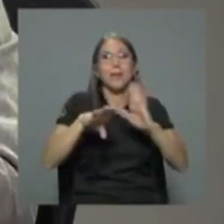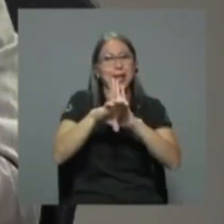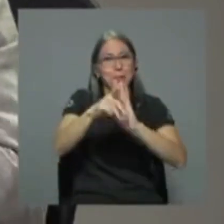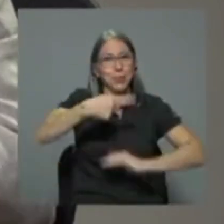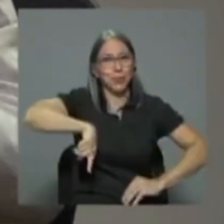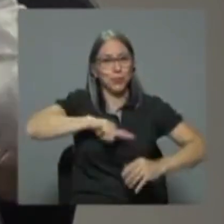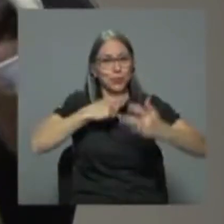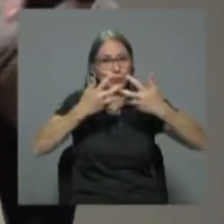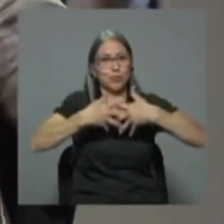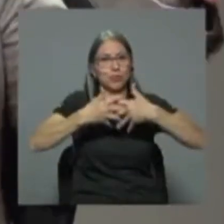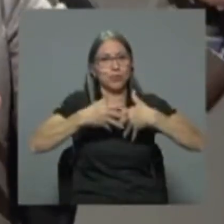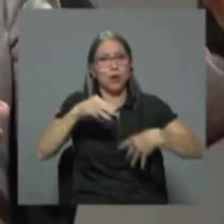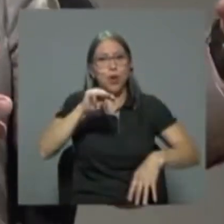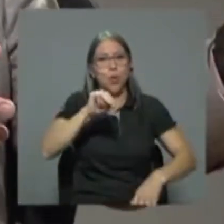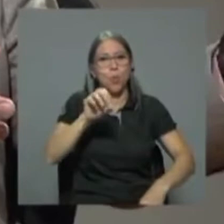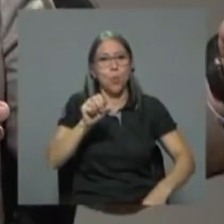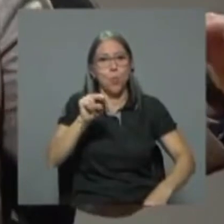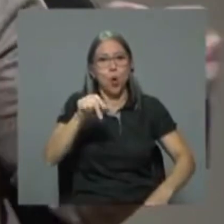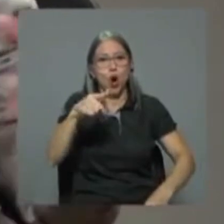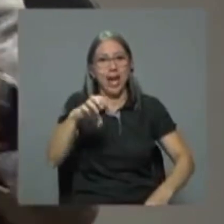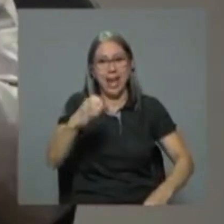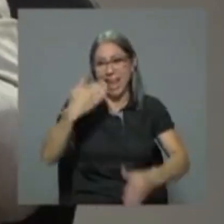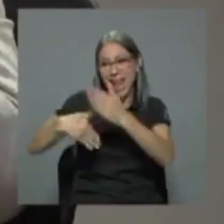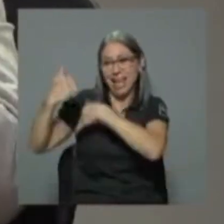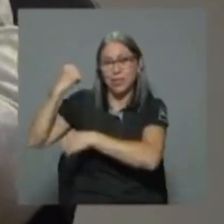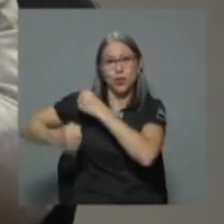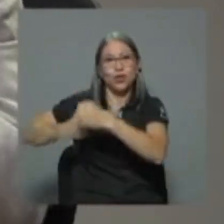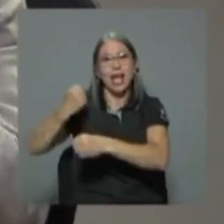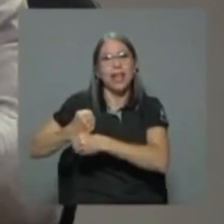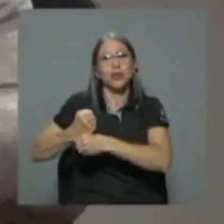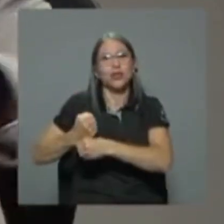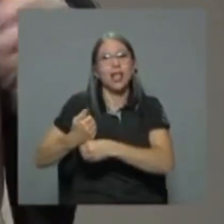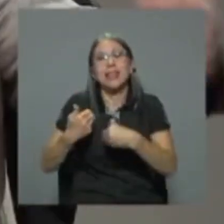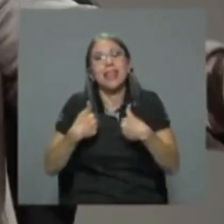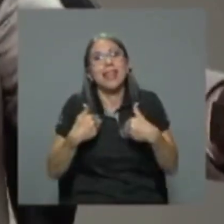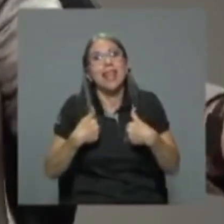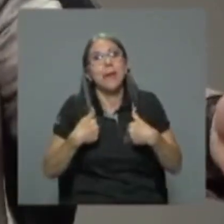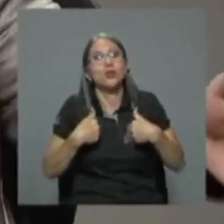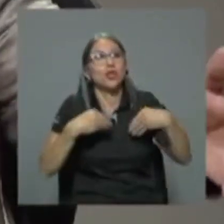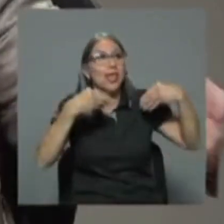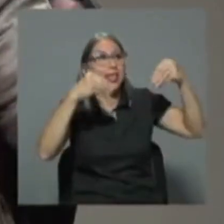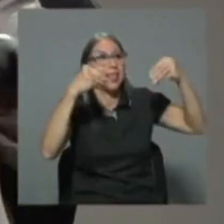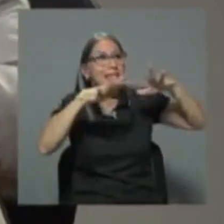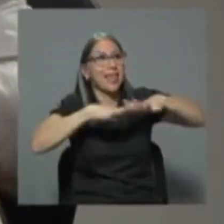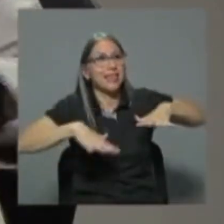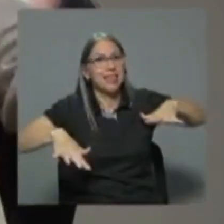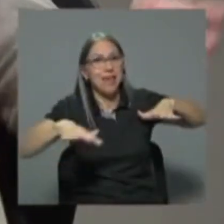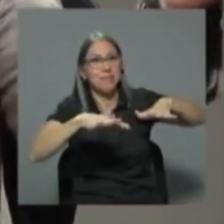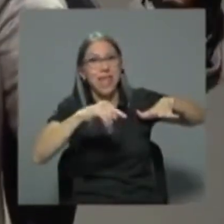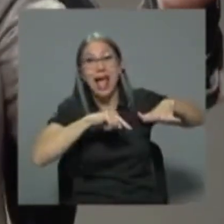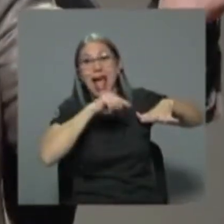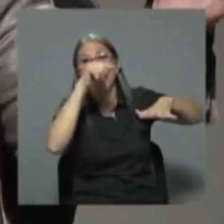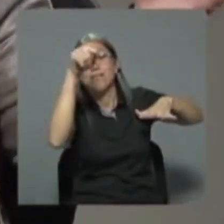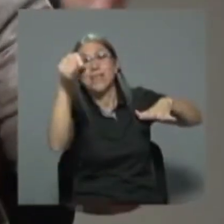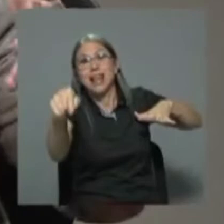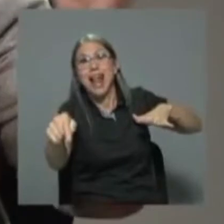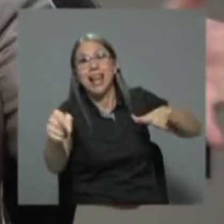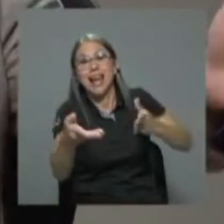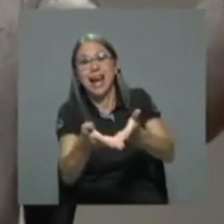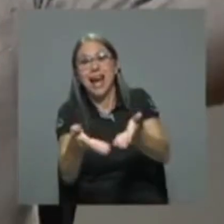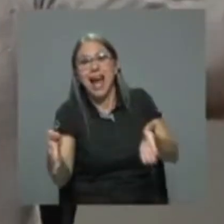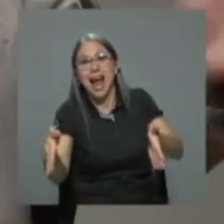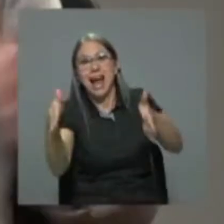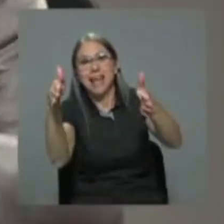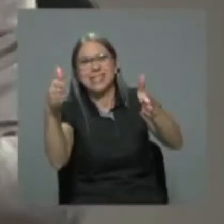unos años lo que teníamos eran cajas al final de la tienda para que el cliente llegara a pagar el crédito y de una vez se antojara de